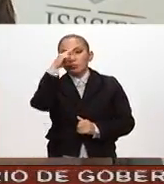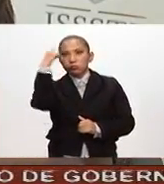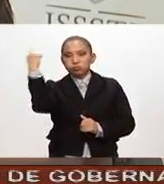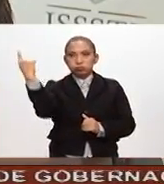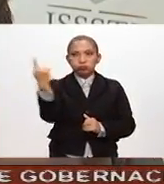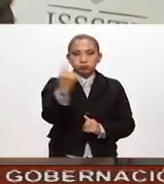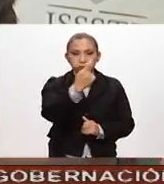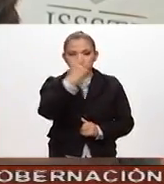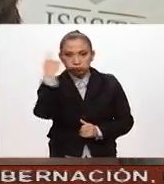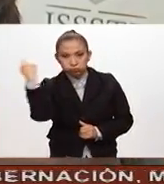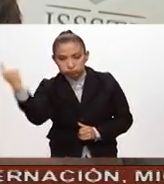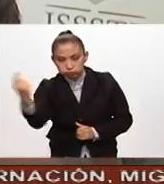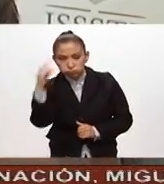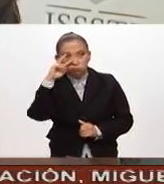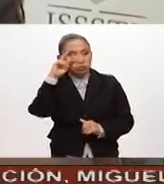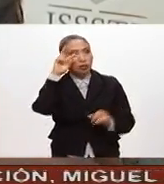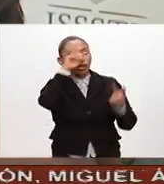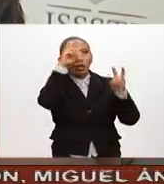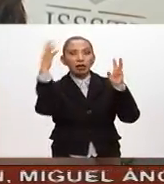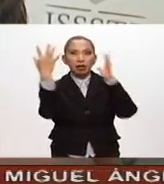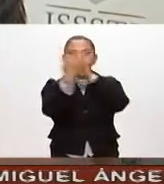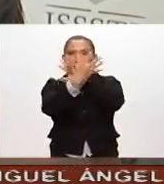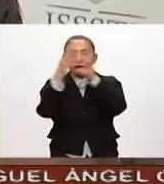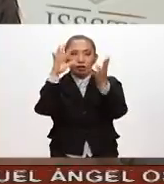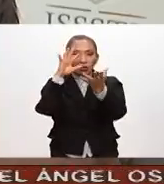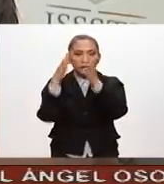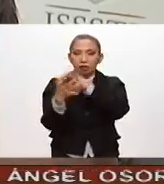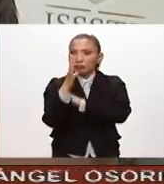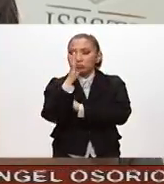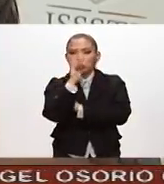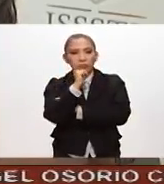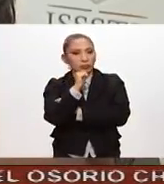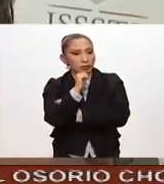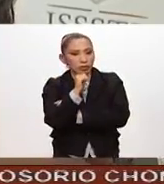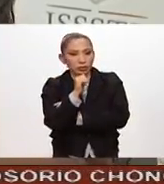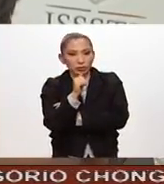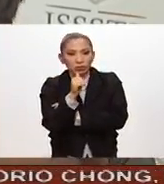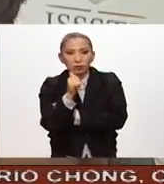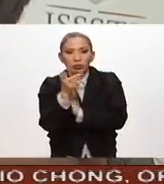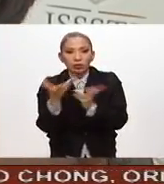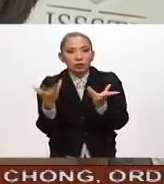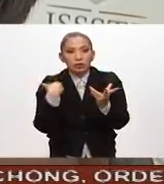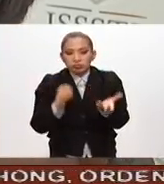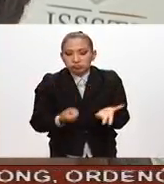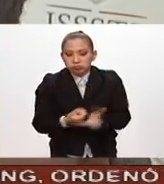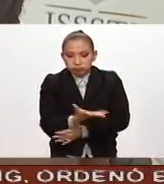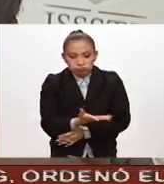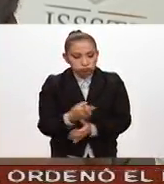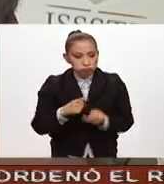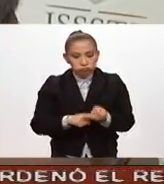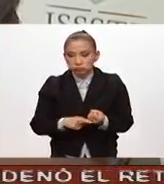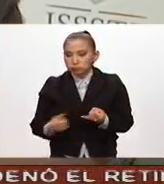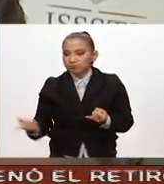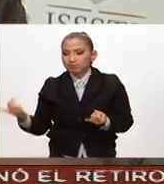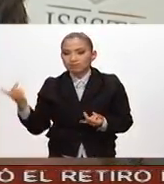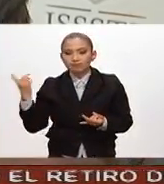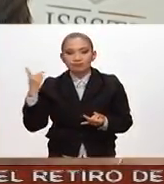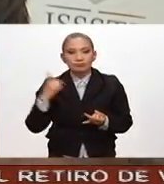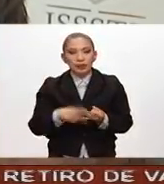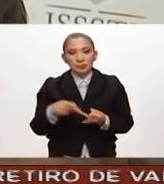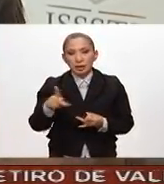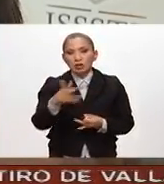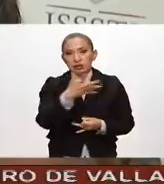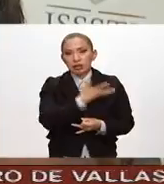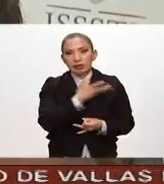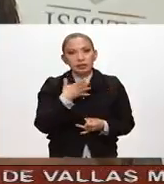Mareos, vértigos, al no poder, no podía salir, pero